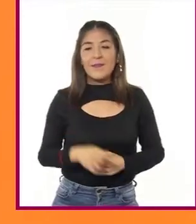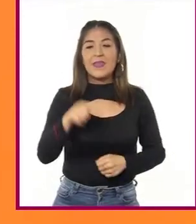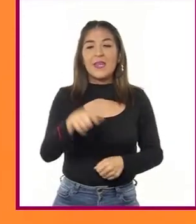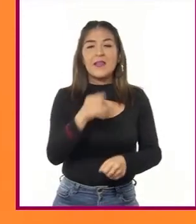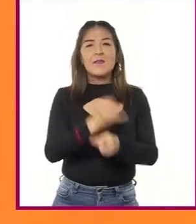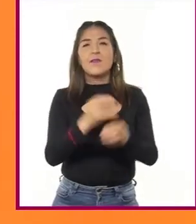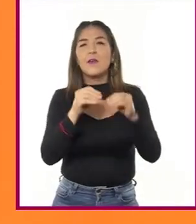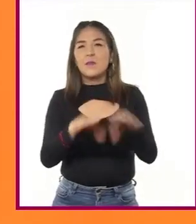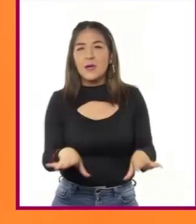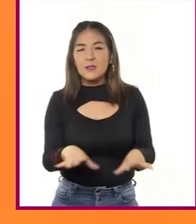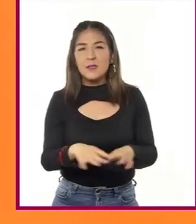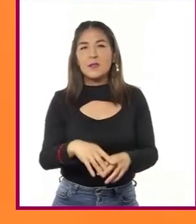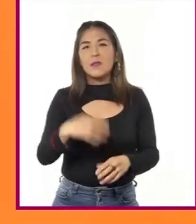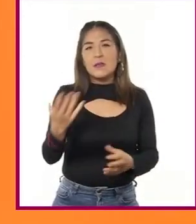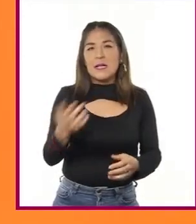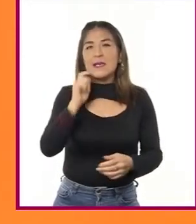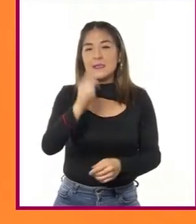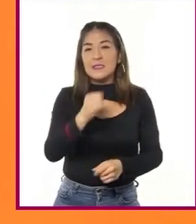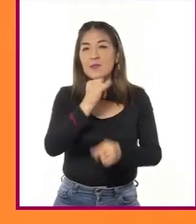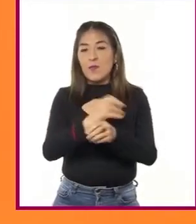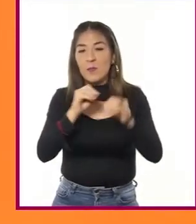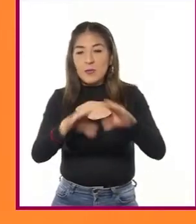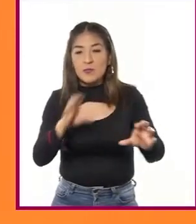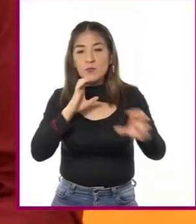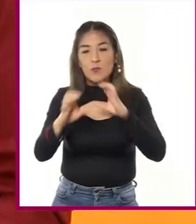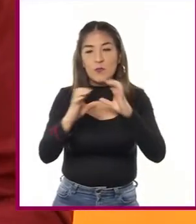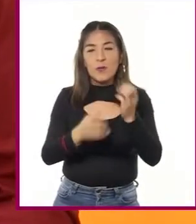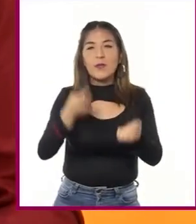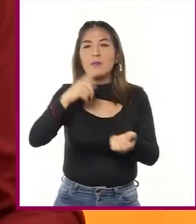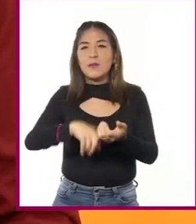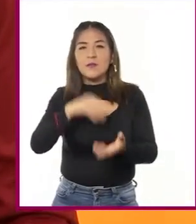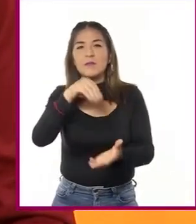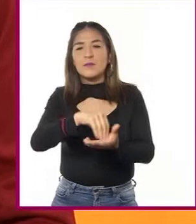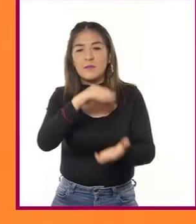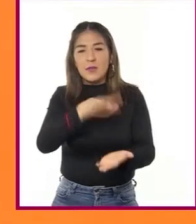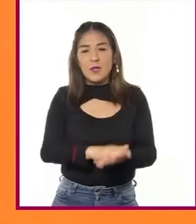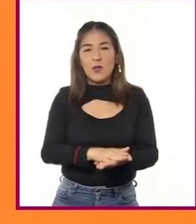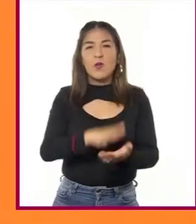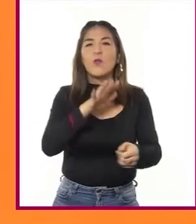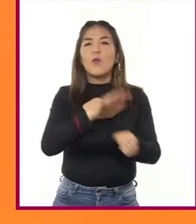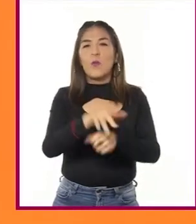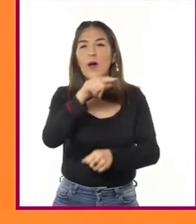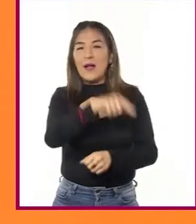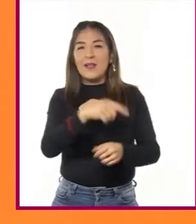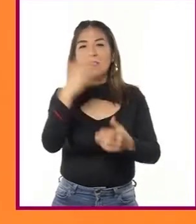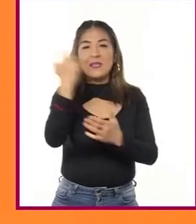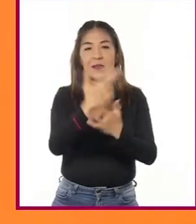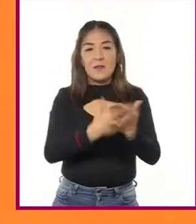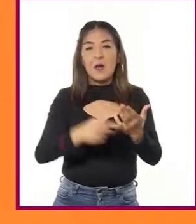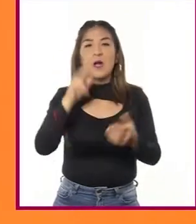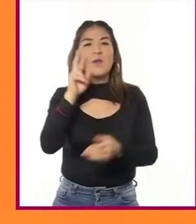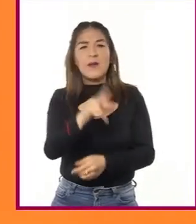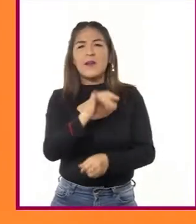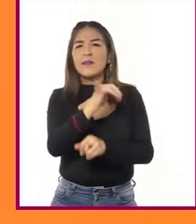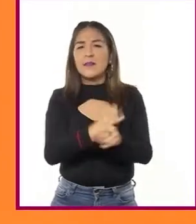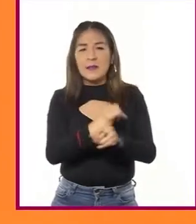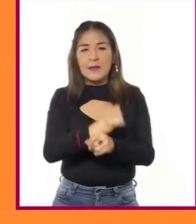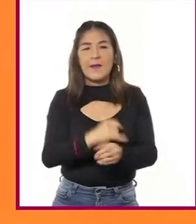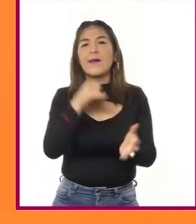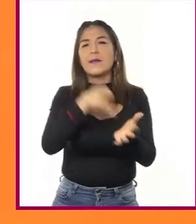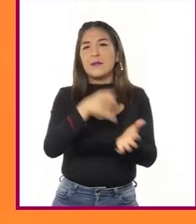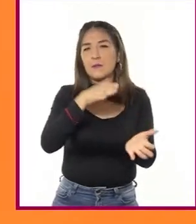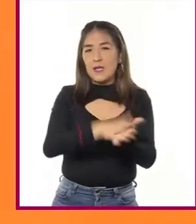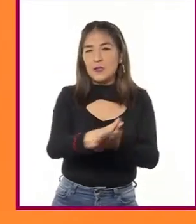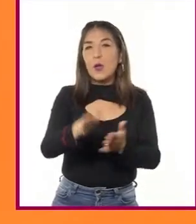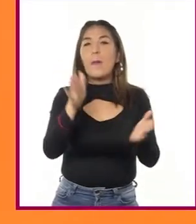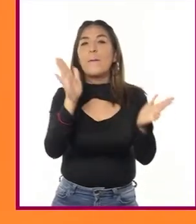fuentes de información son medios de comunicación gráfica y el formato en el que las consultaba es impresión en